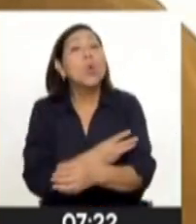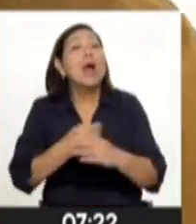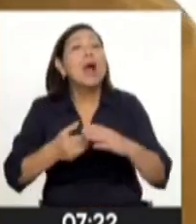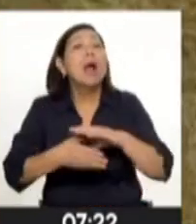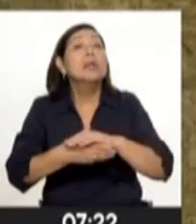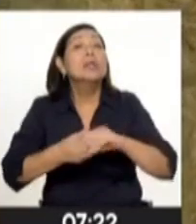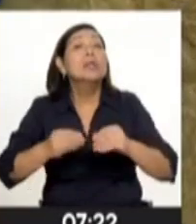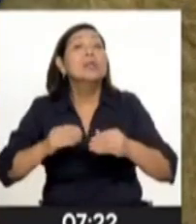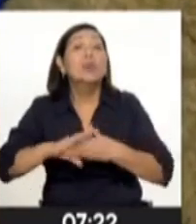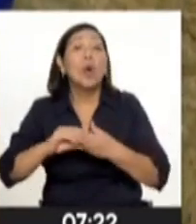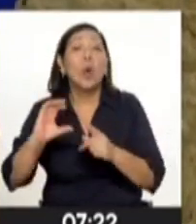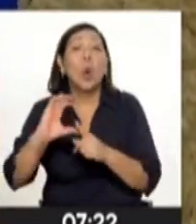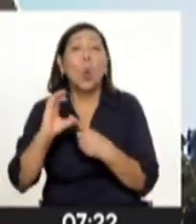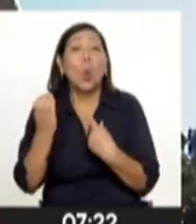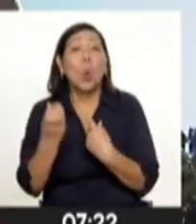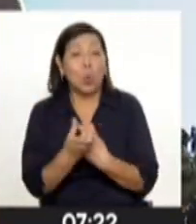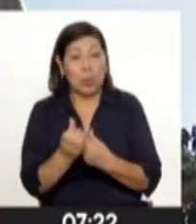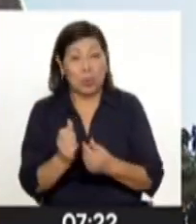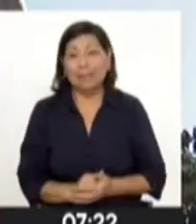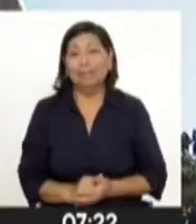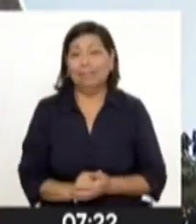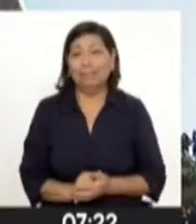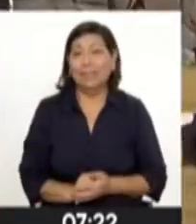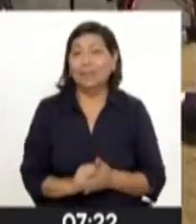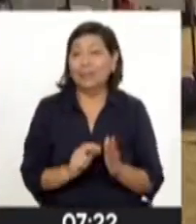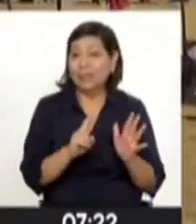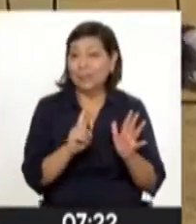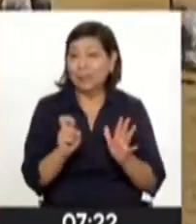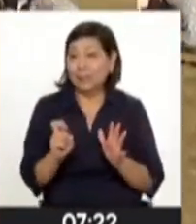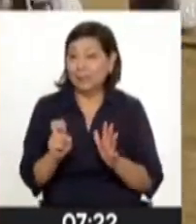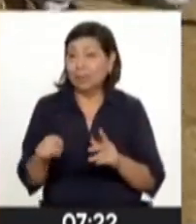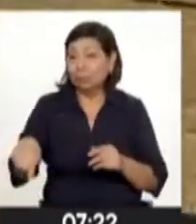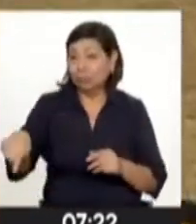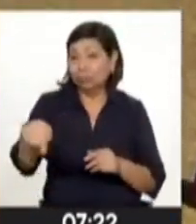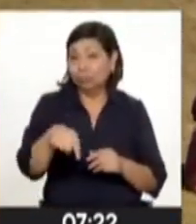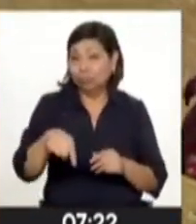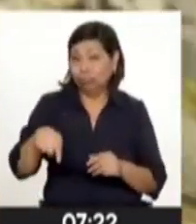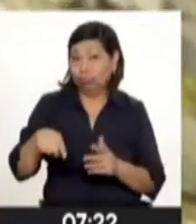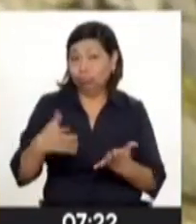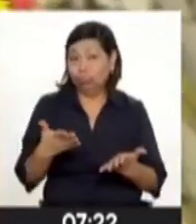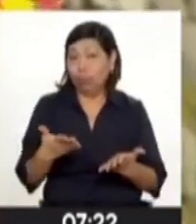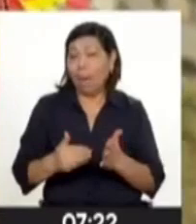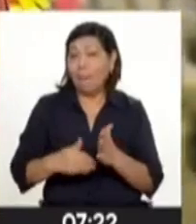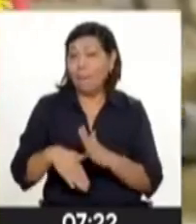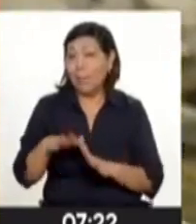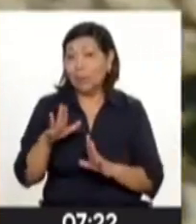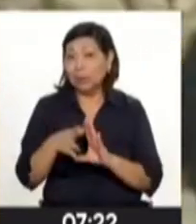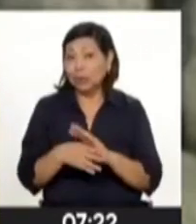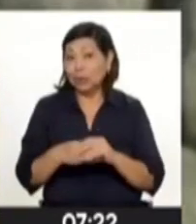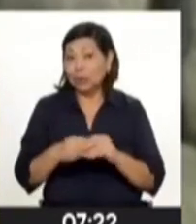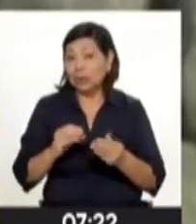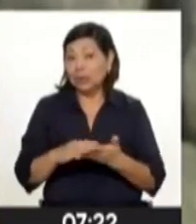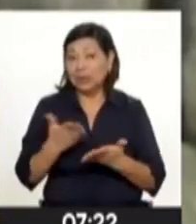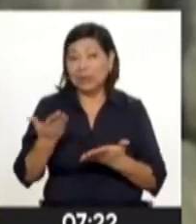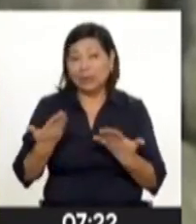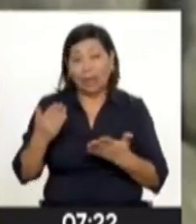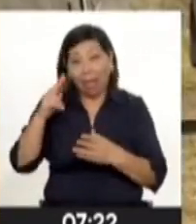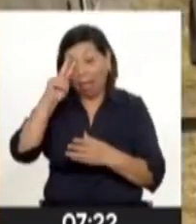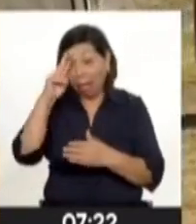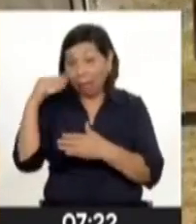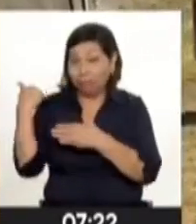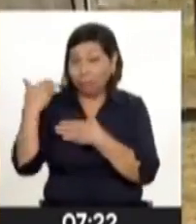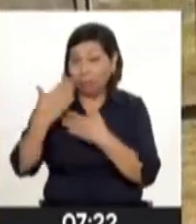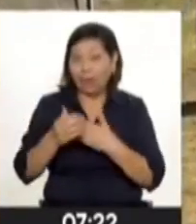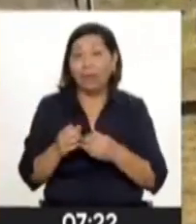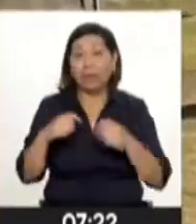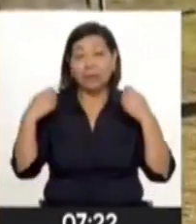en cultura. Después de una larga jornada con más de 700 artistas en escena, recreando la más histórica ceremonia de la civilización inca, el